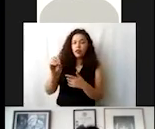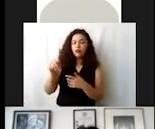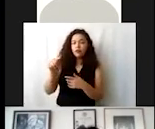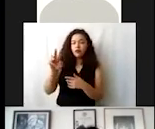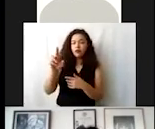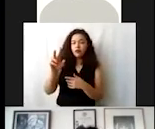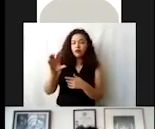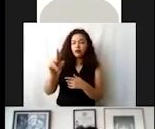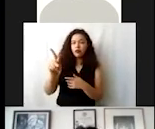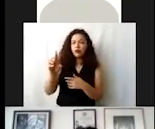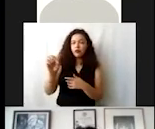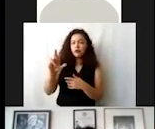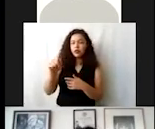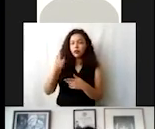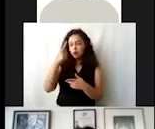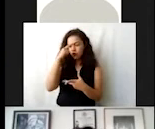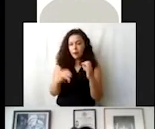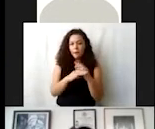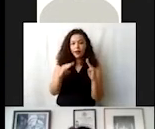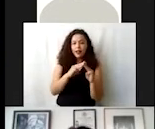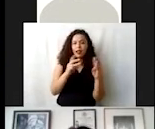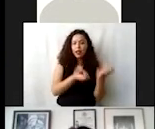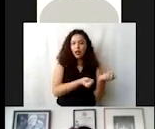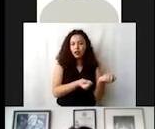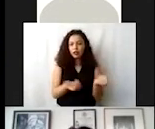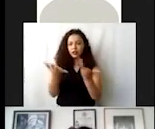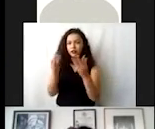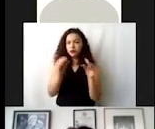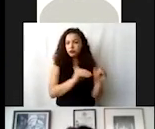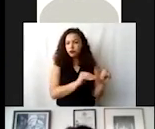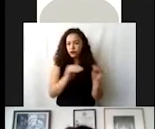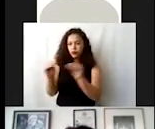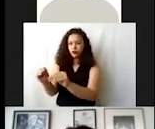de mercancía. Bueno, en los últimos años,